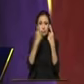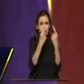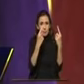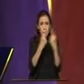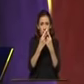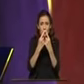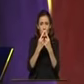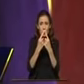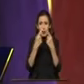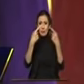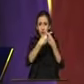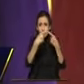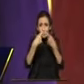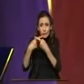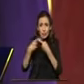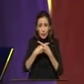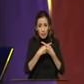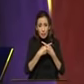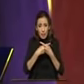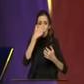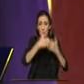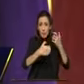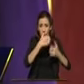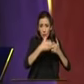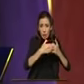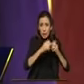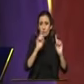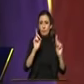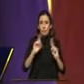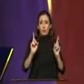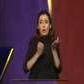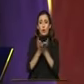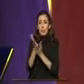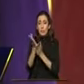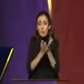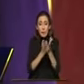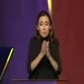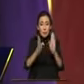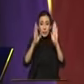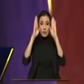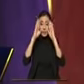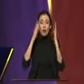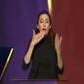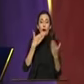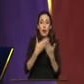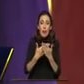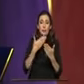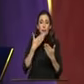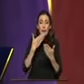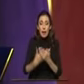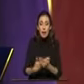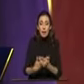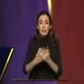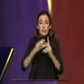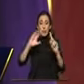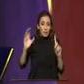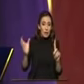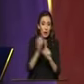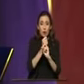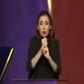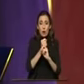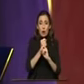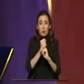el servicio a todos, en todo y para todos. Gracias. Gracias por esta gran